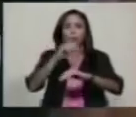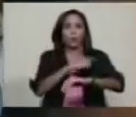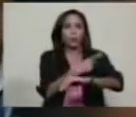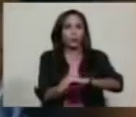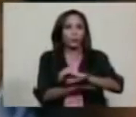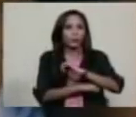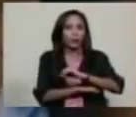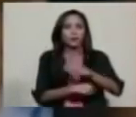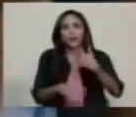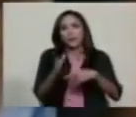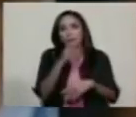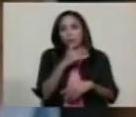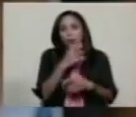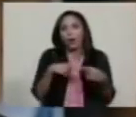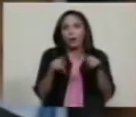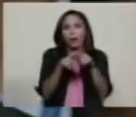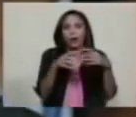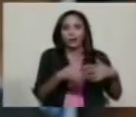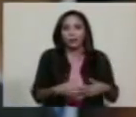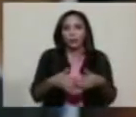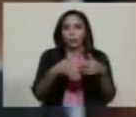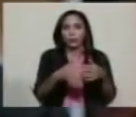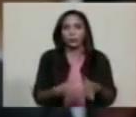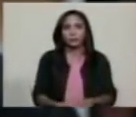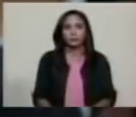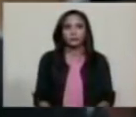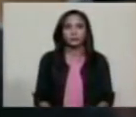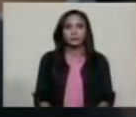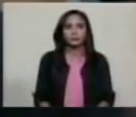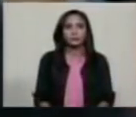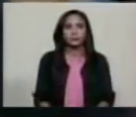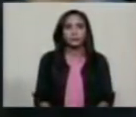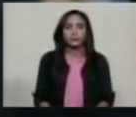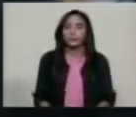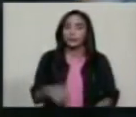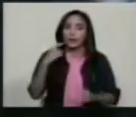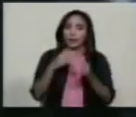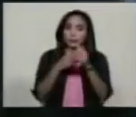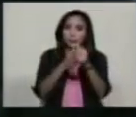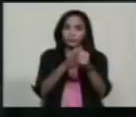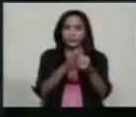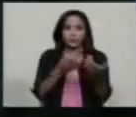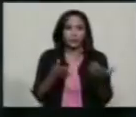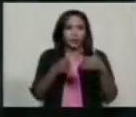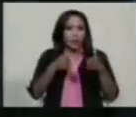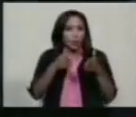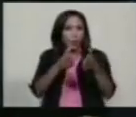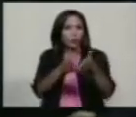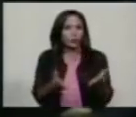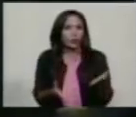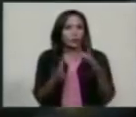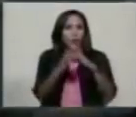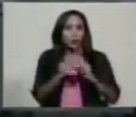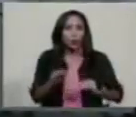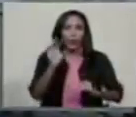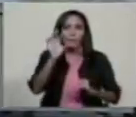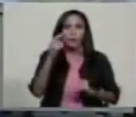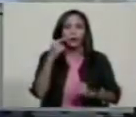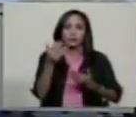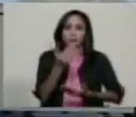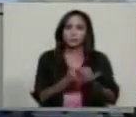En su concepto, que conversábamos, del destino común de la humanidad, lo